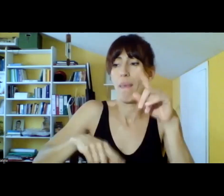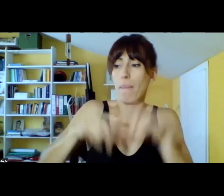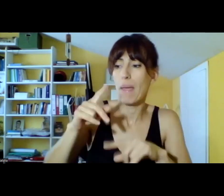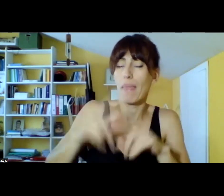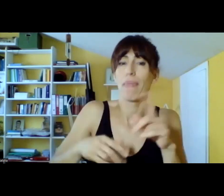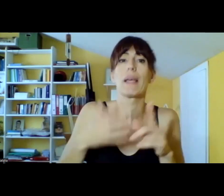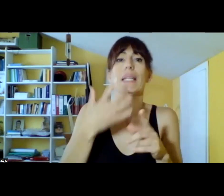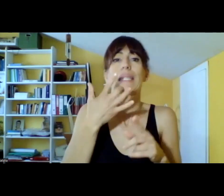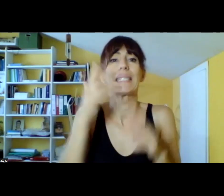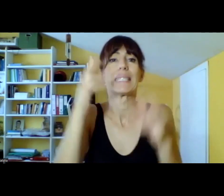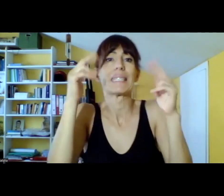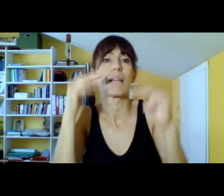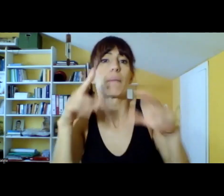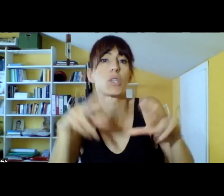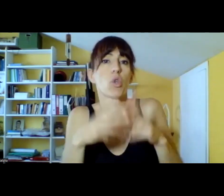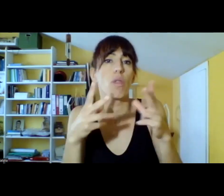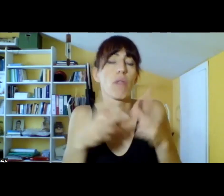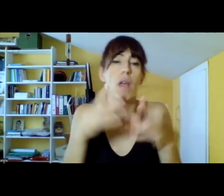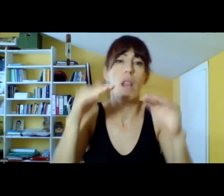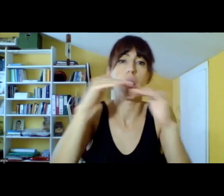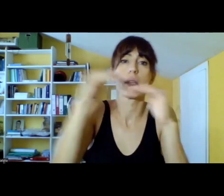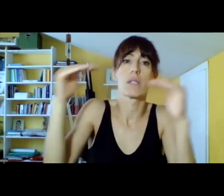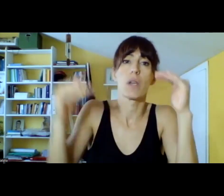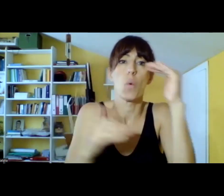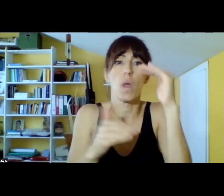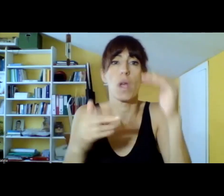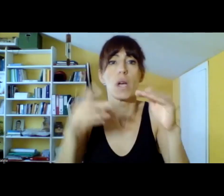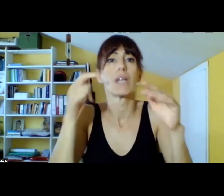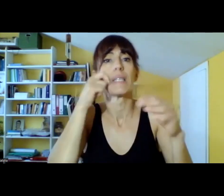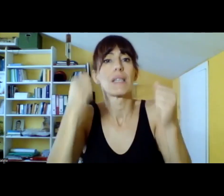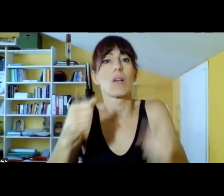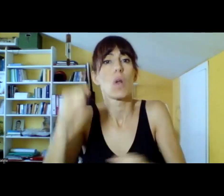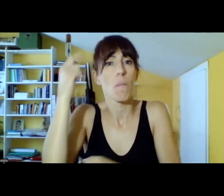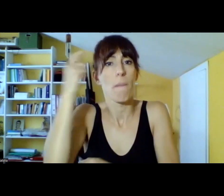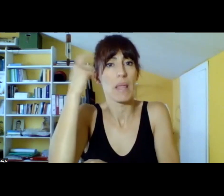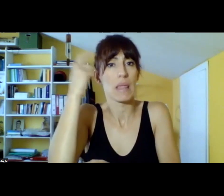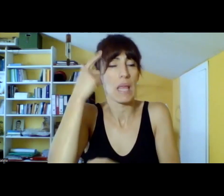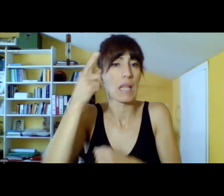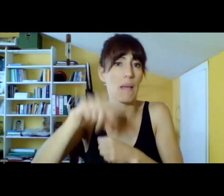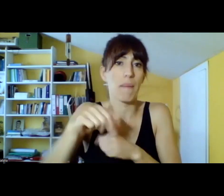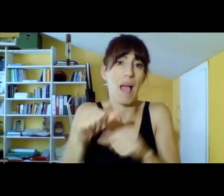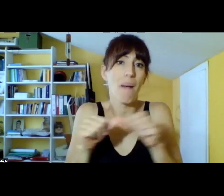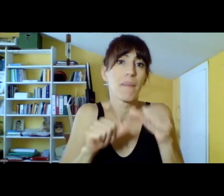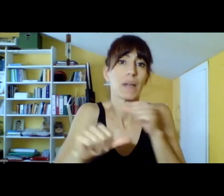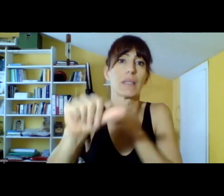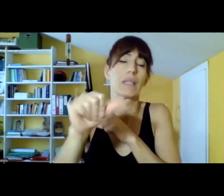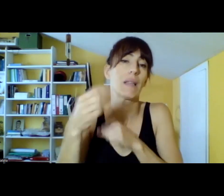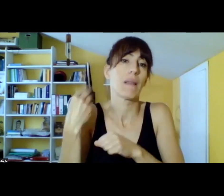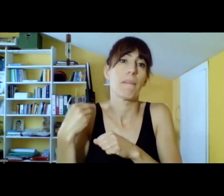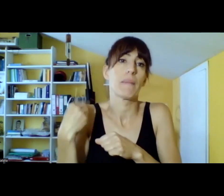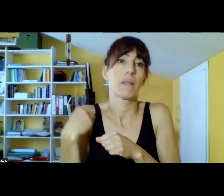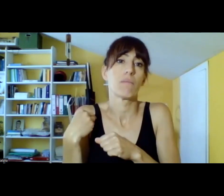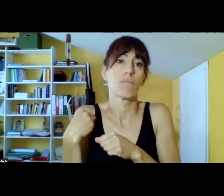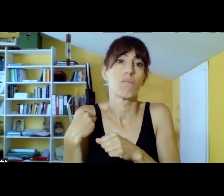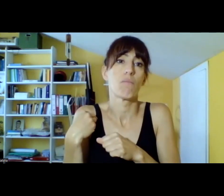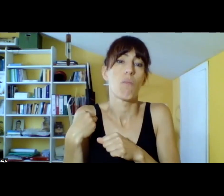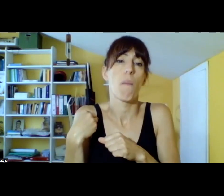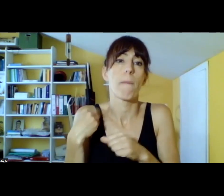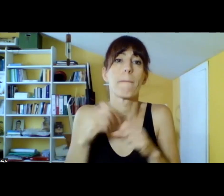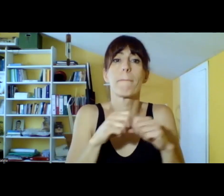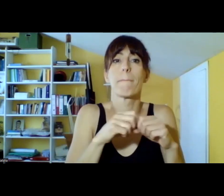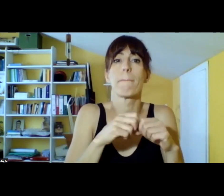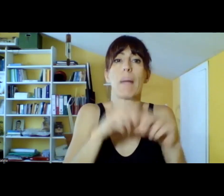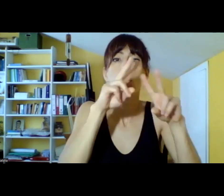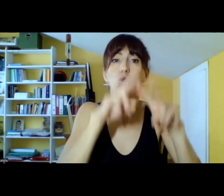y las desigualdades en salud mental a partir del marco teórico, pero un